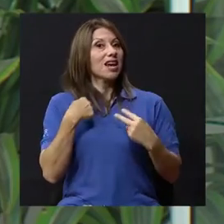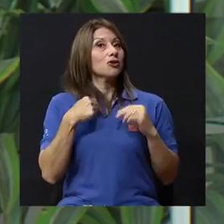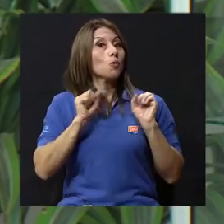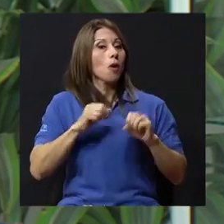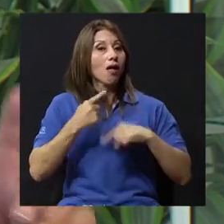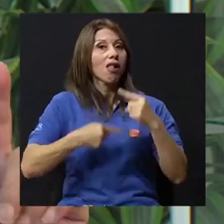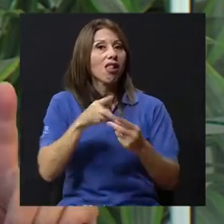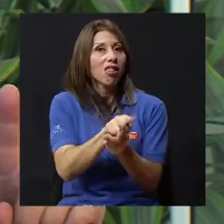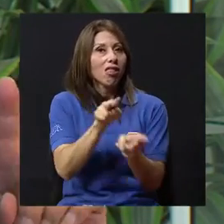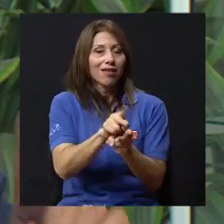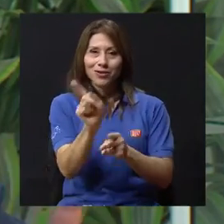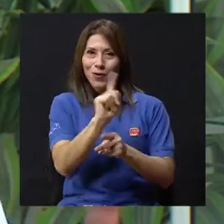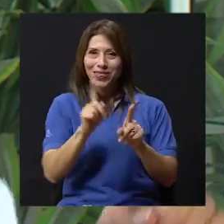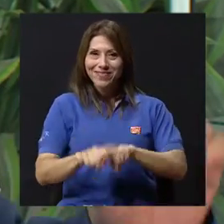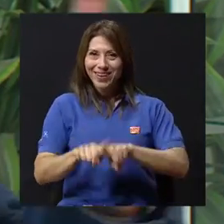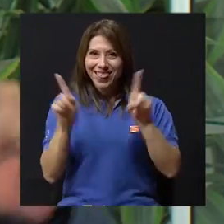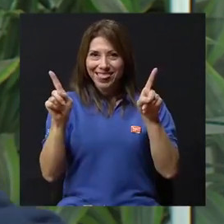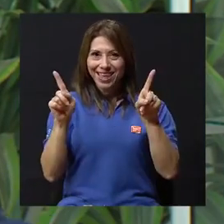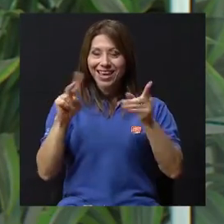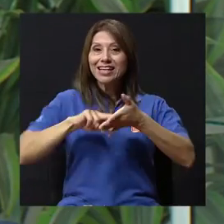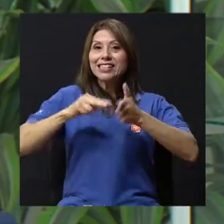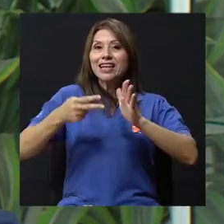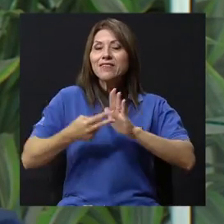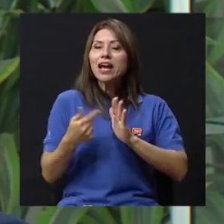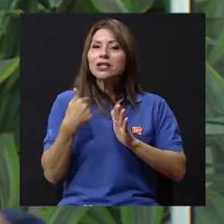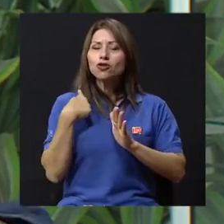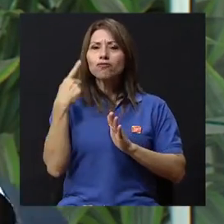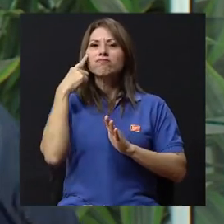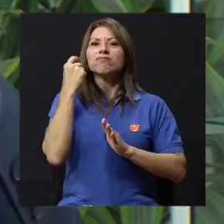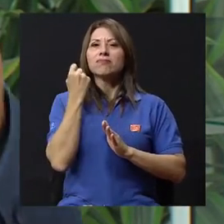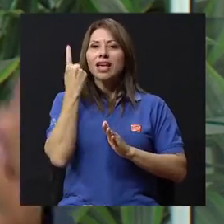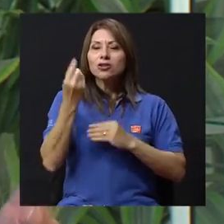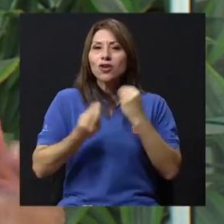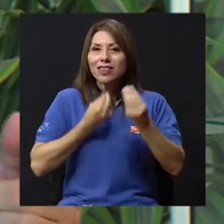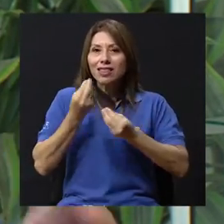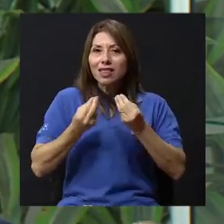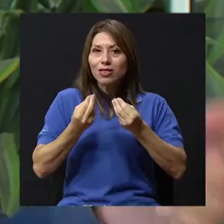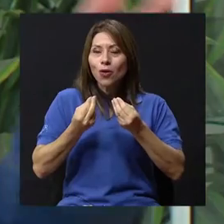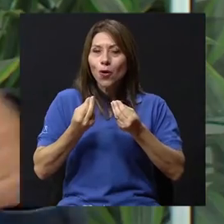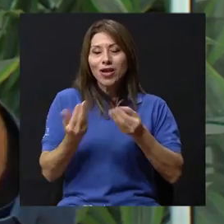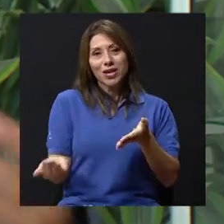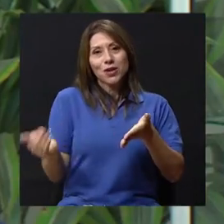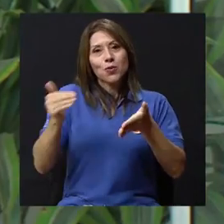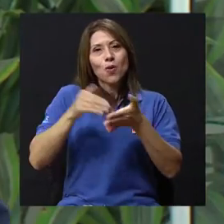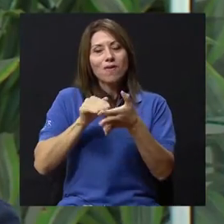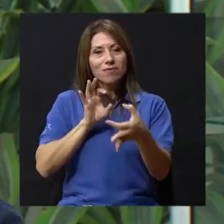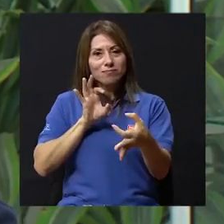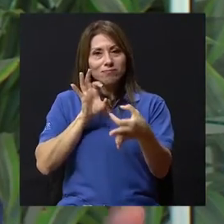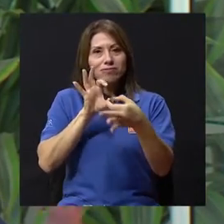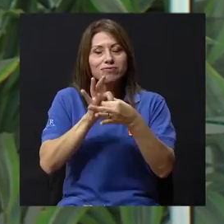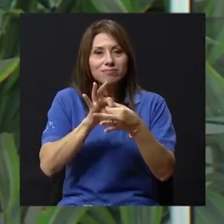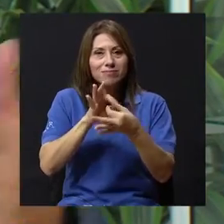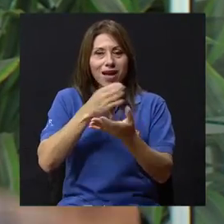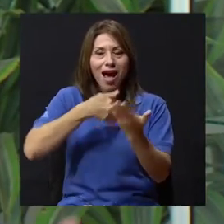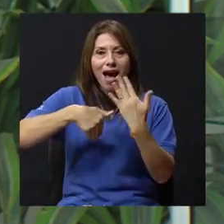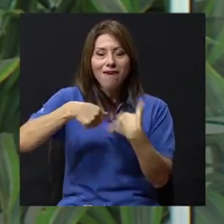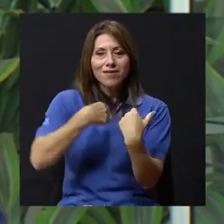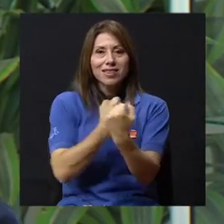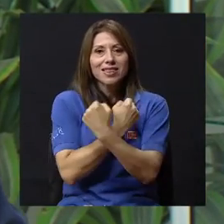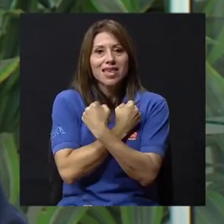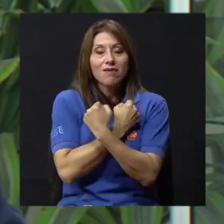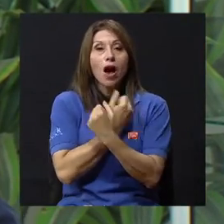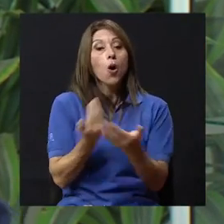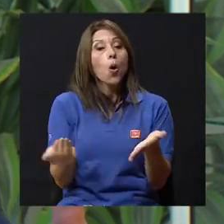diferente. Estamos hablando que es un periodo para replantear qué estoy entendiendo y la nueva vinculación afectiva. ¿Cómo me vinculo de nuevo con la